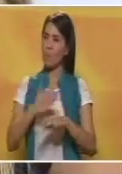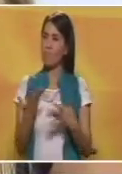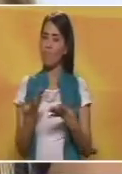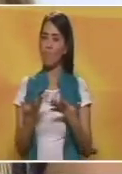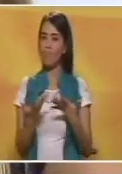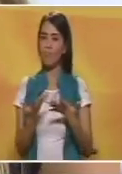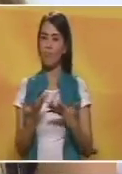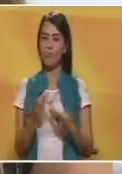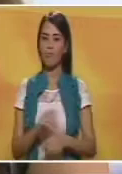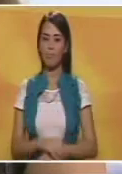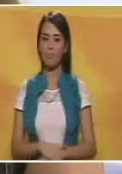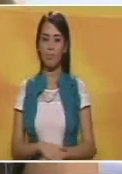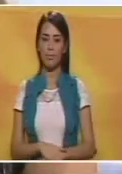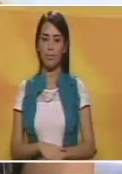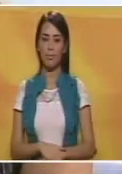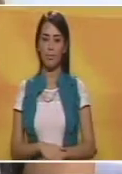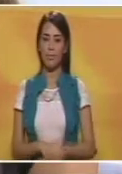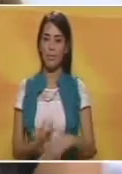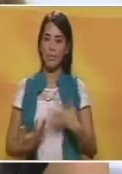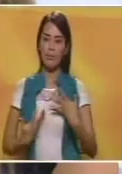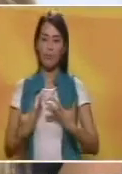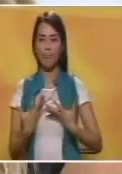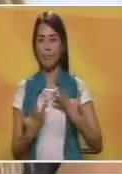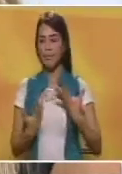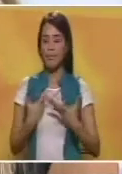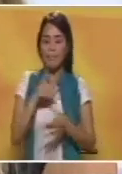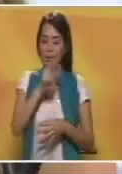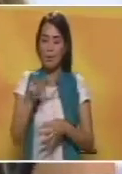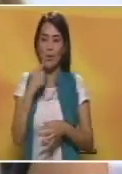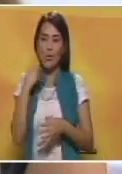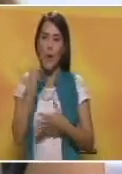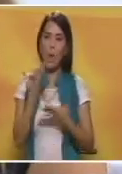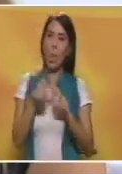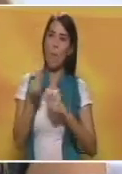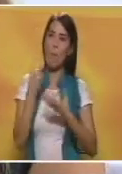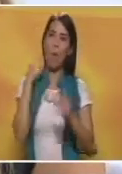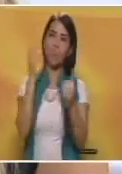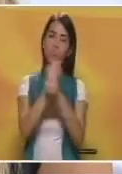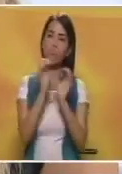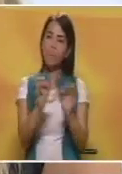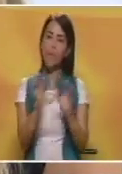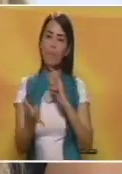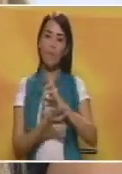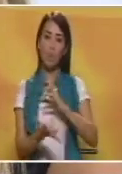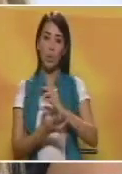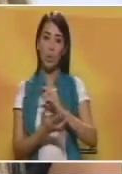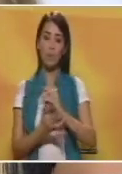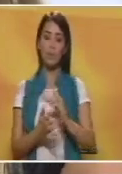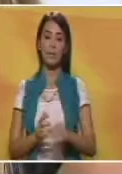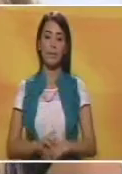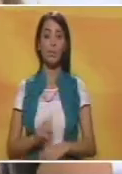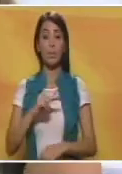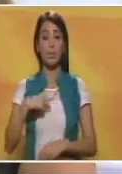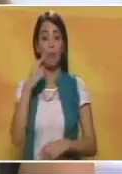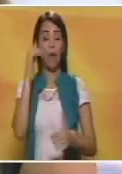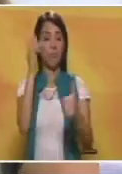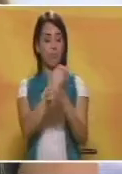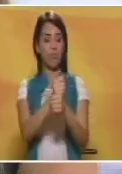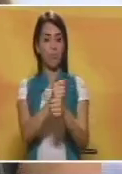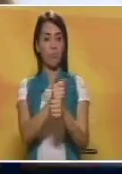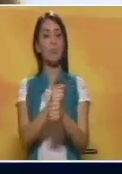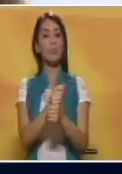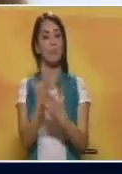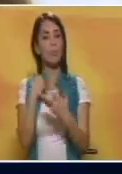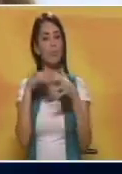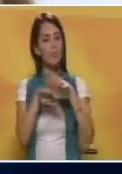muchísimo y gente cruzando de verdad podemos lograr esta tecnología y sin embargo tuvimos con ella y obviamente